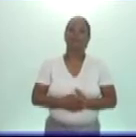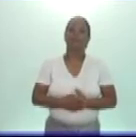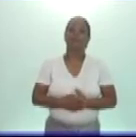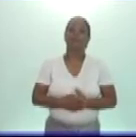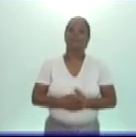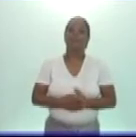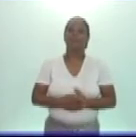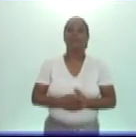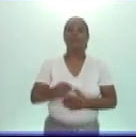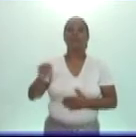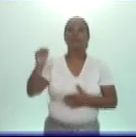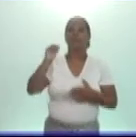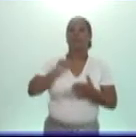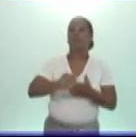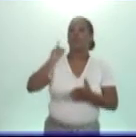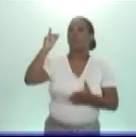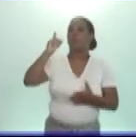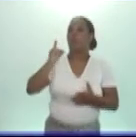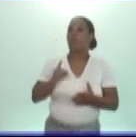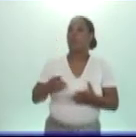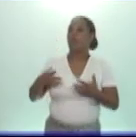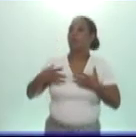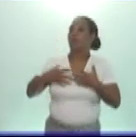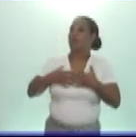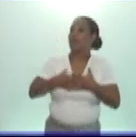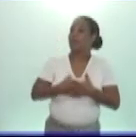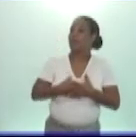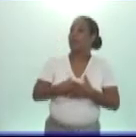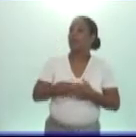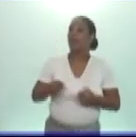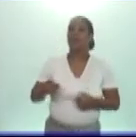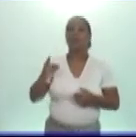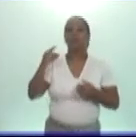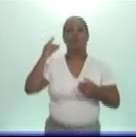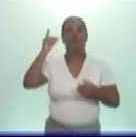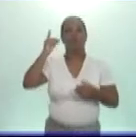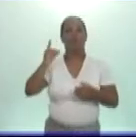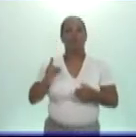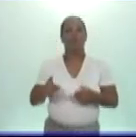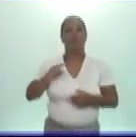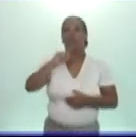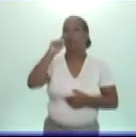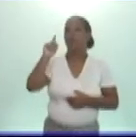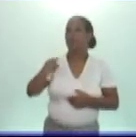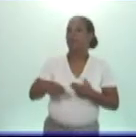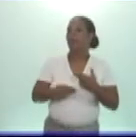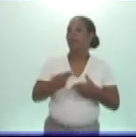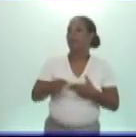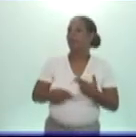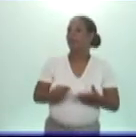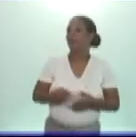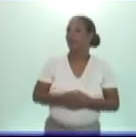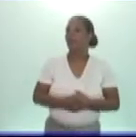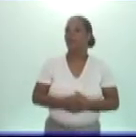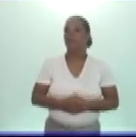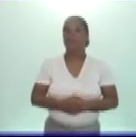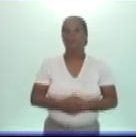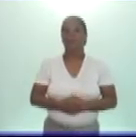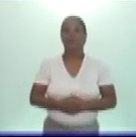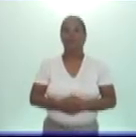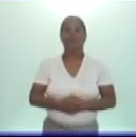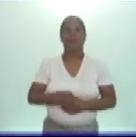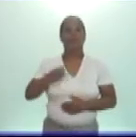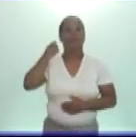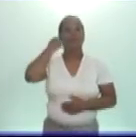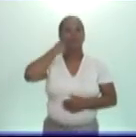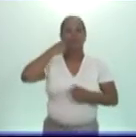planteando los datos, la relación que existía entre los datos, la pregunta que se hacía, e incluso le pueden adicionar